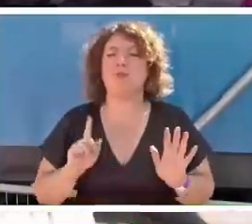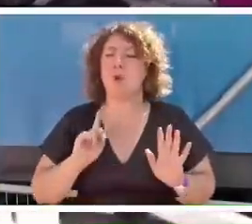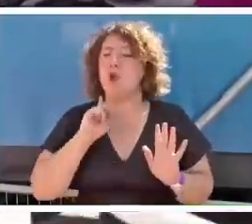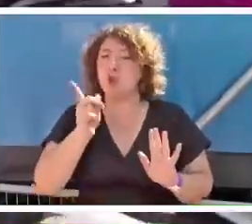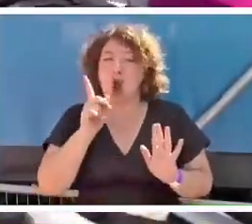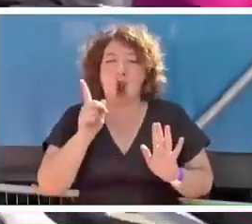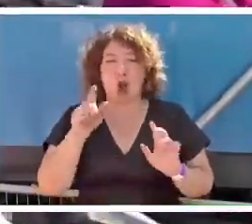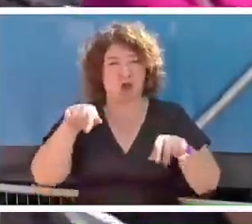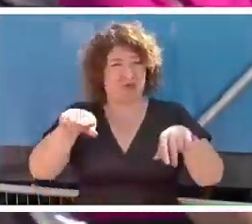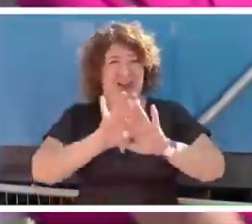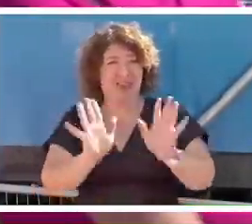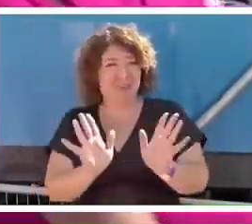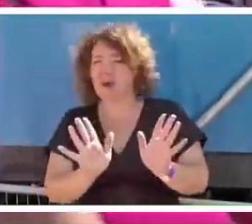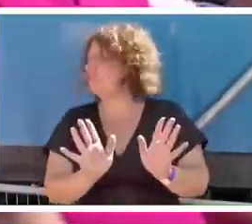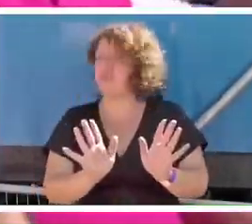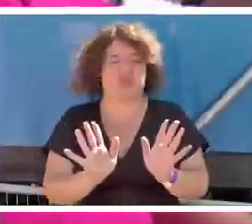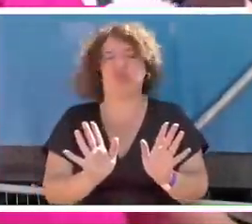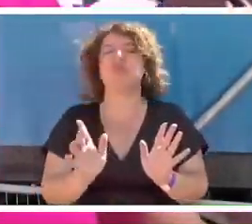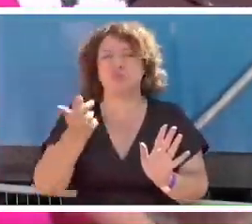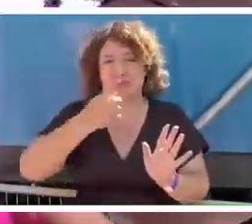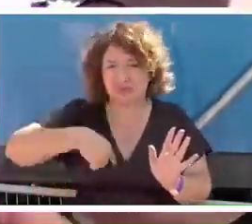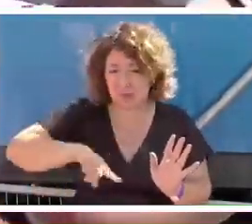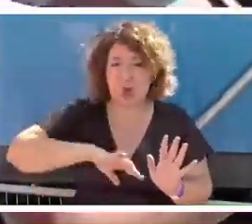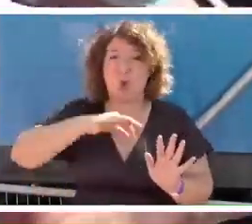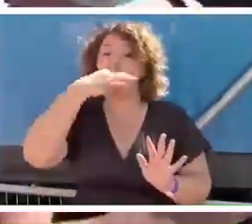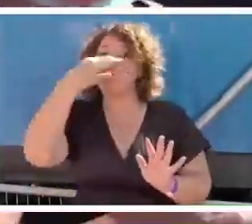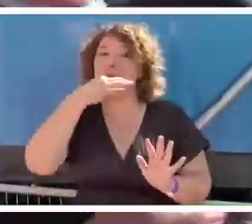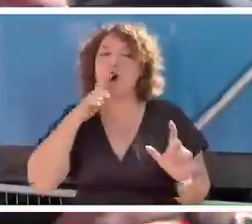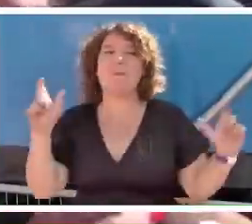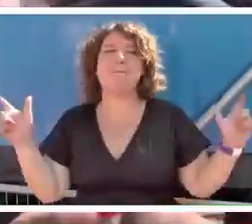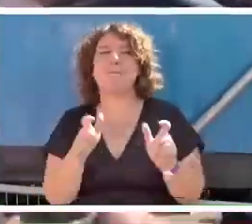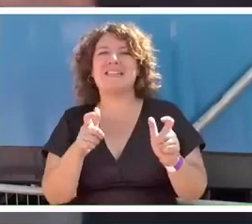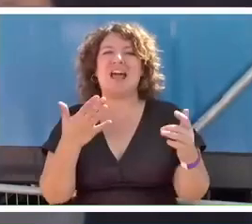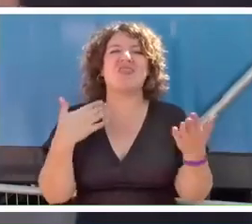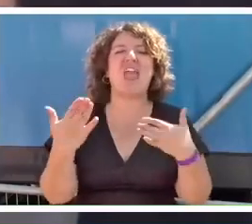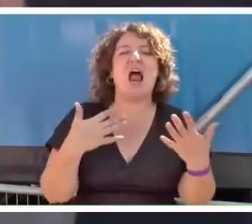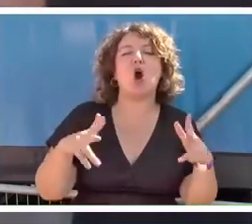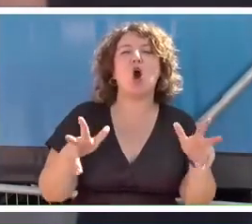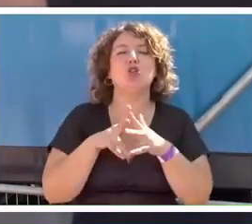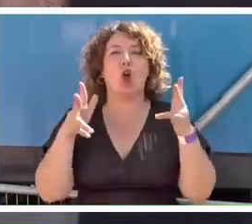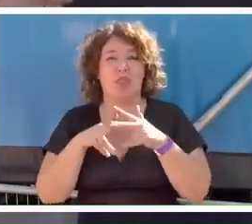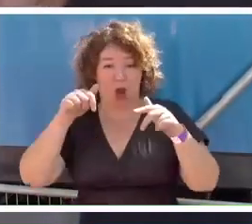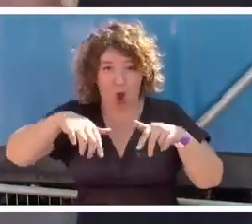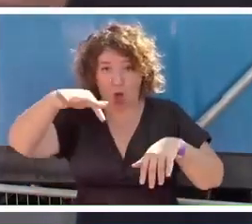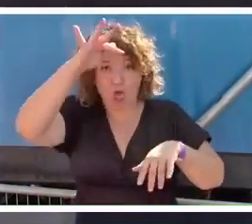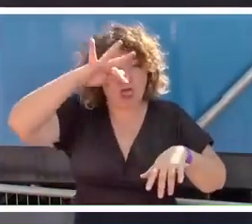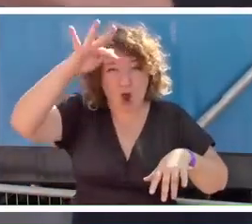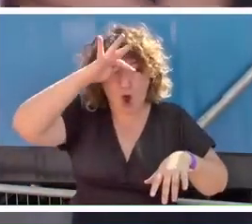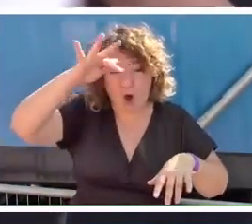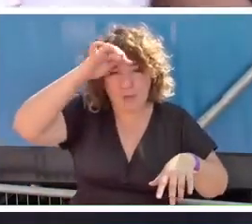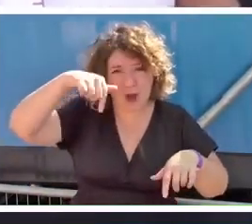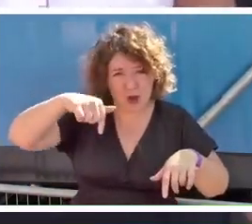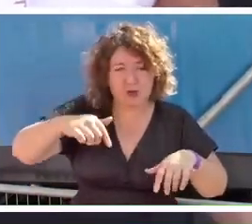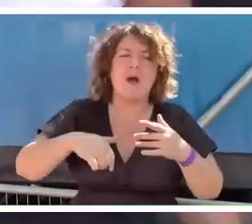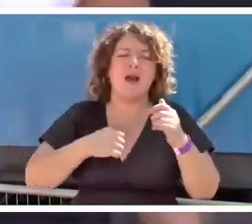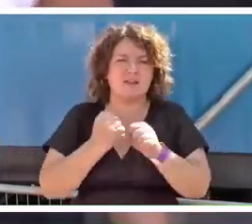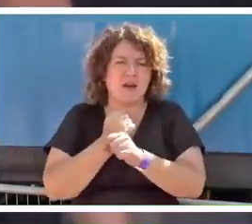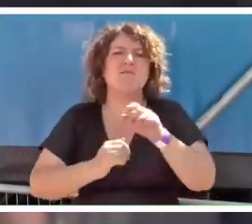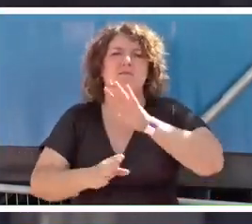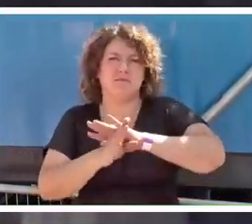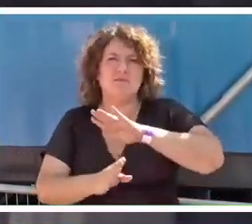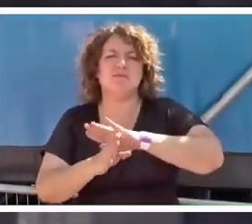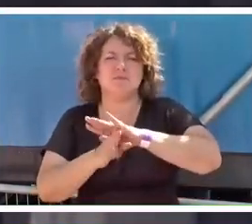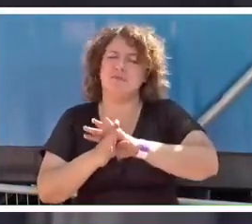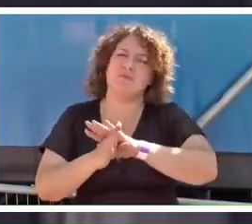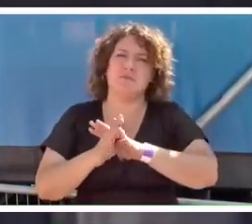No solo eso. Hoy, que se reúne por la tarde la mesa de diálogo social, hoy domingo, para seguir trabajando por